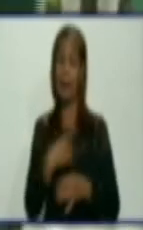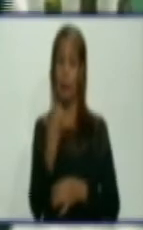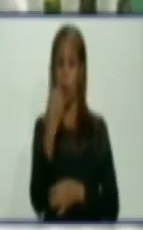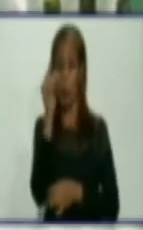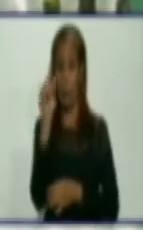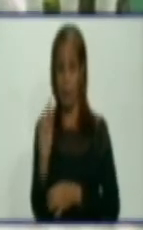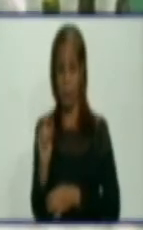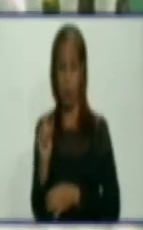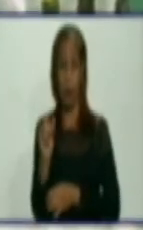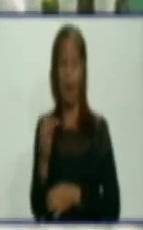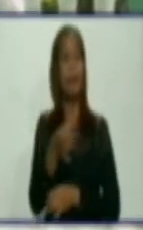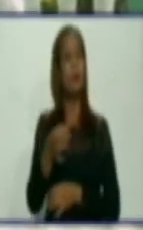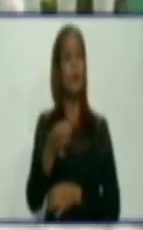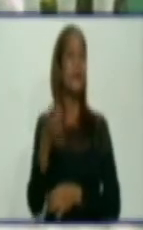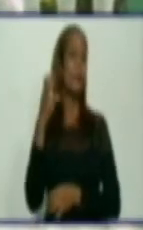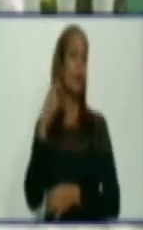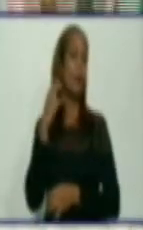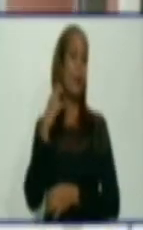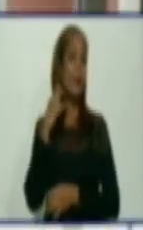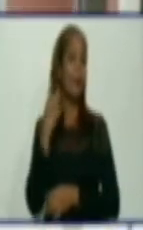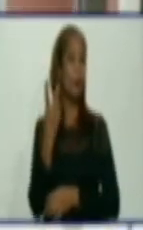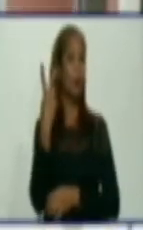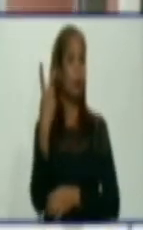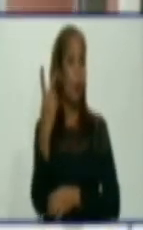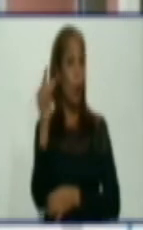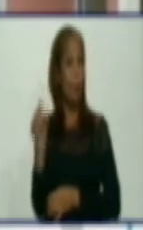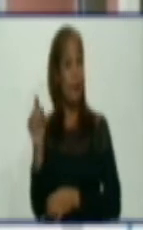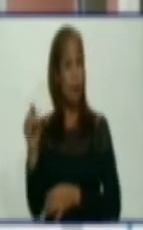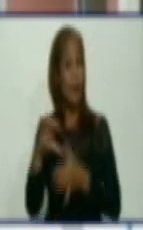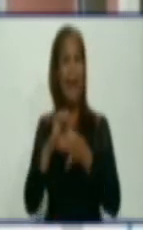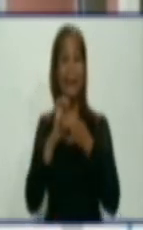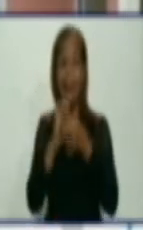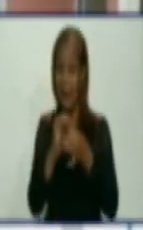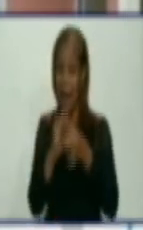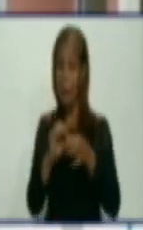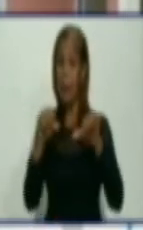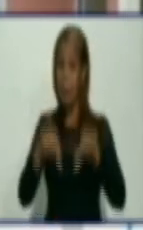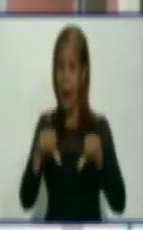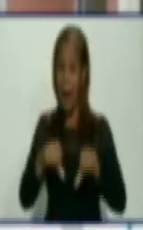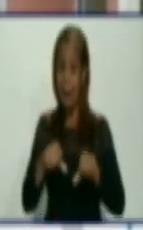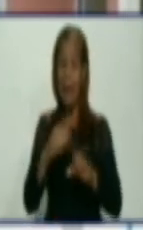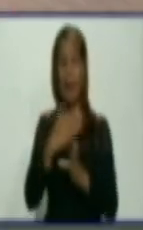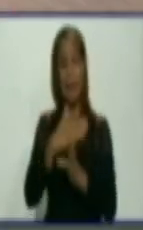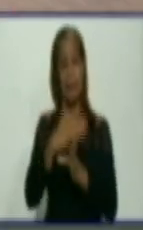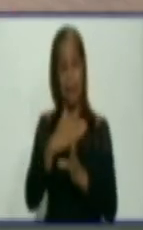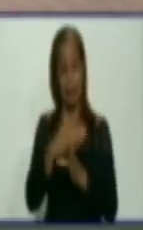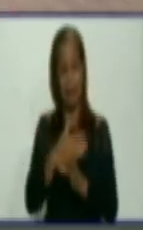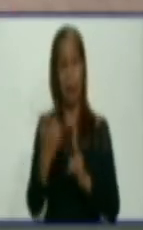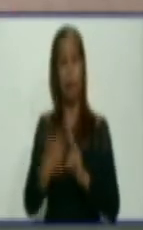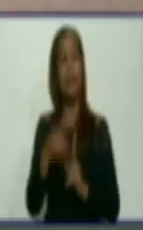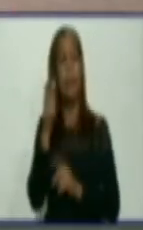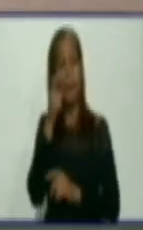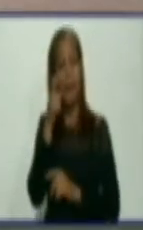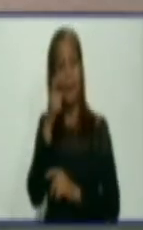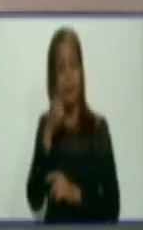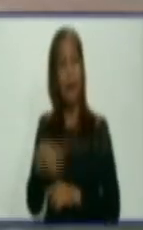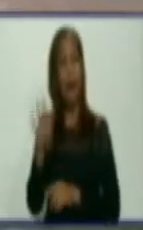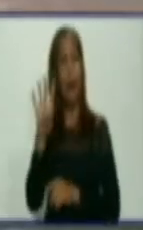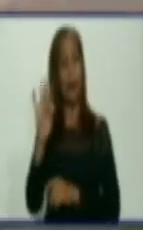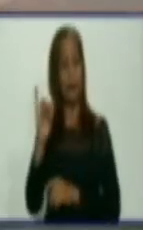hospital Celia Sánchez Manduley, dos casos críticos en la hermana provincia de Santiago de Cuba y se mantienen en vigilancia intensiva 46